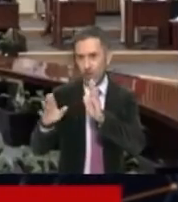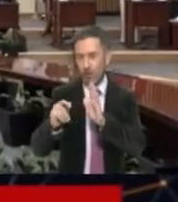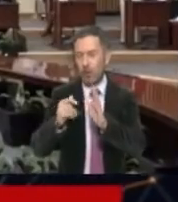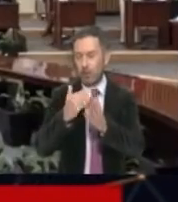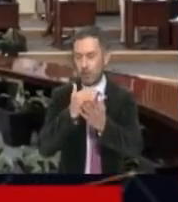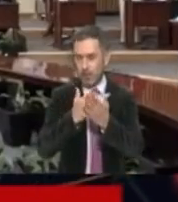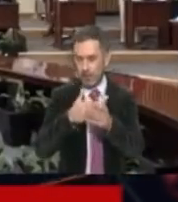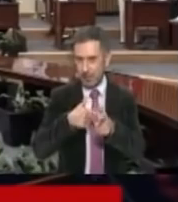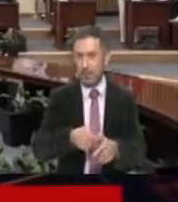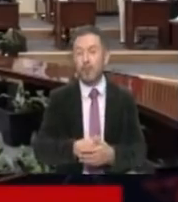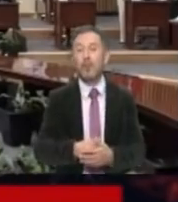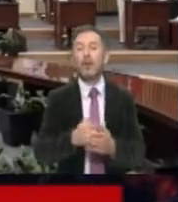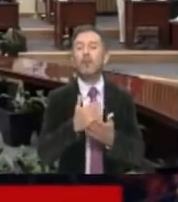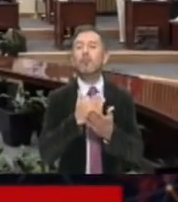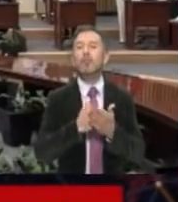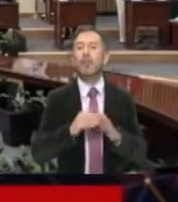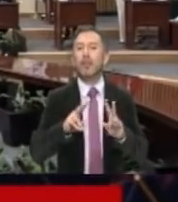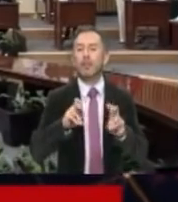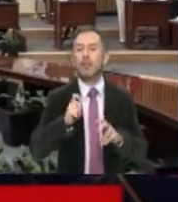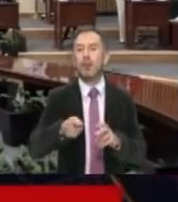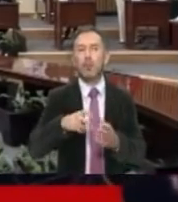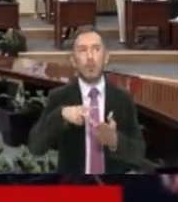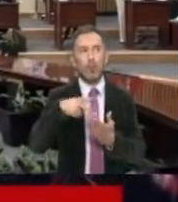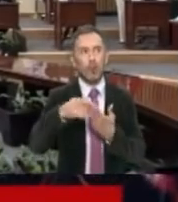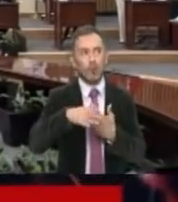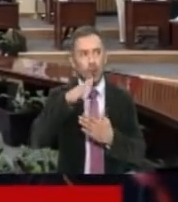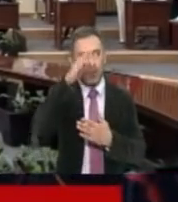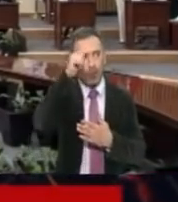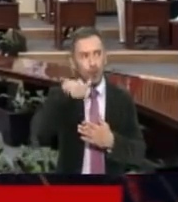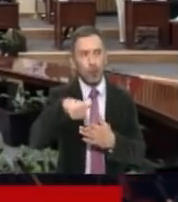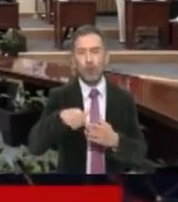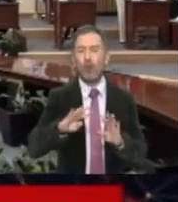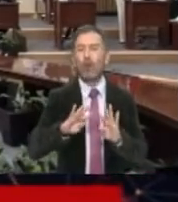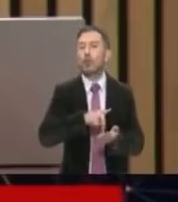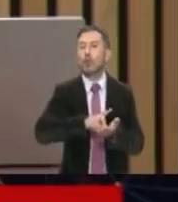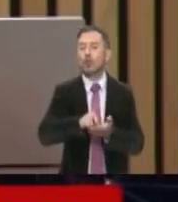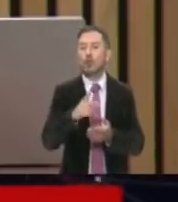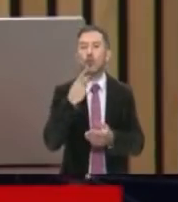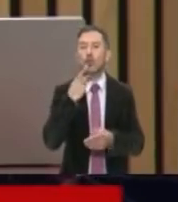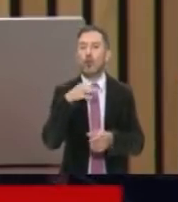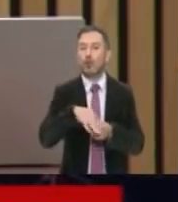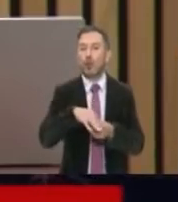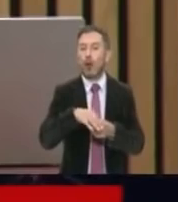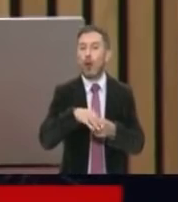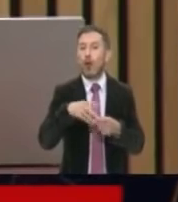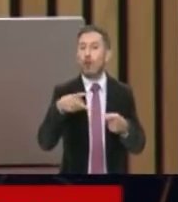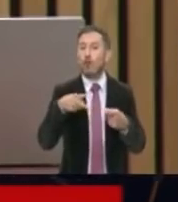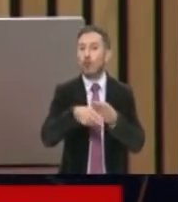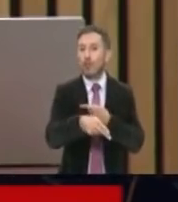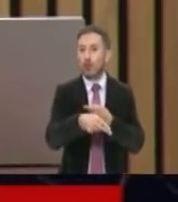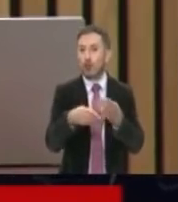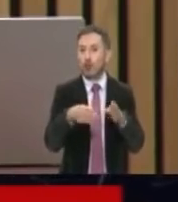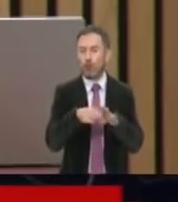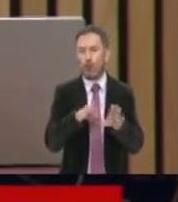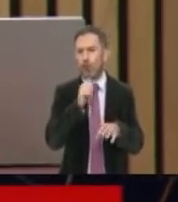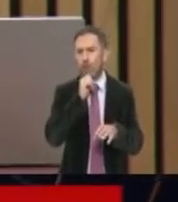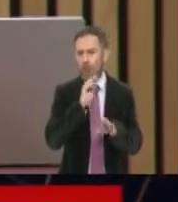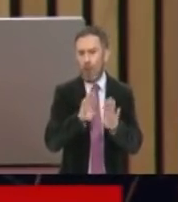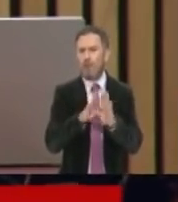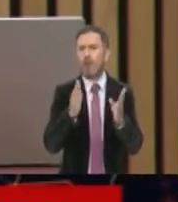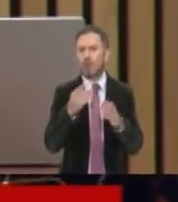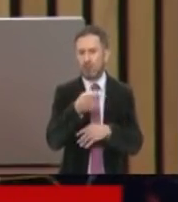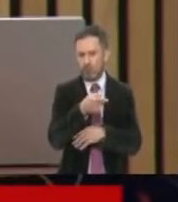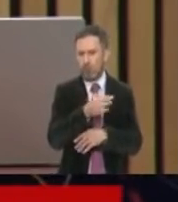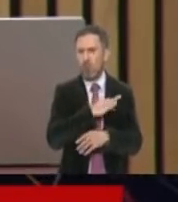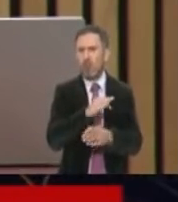ejercicio. Sí, el INE se extralimitó. No hay justificación, porque